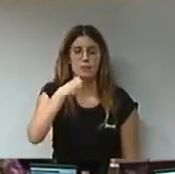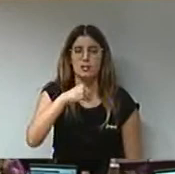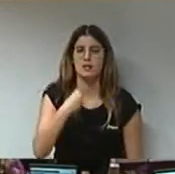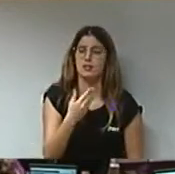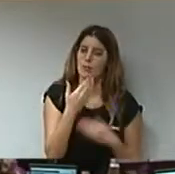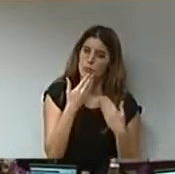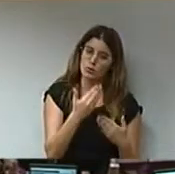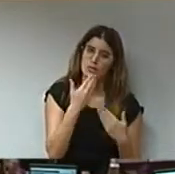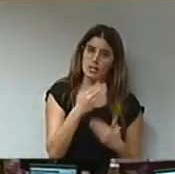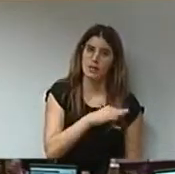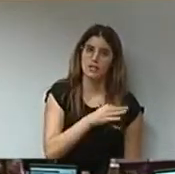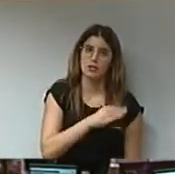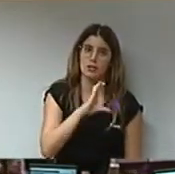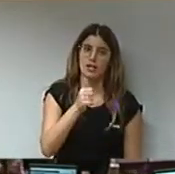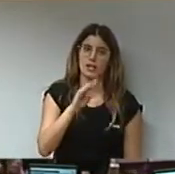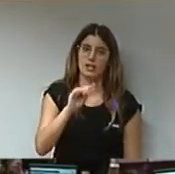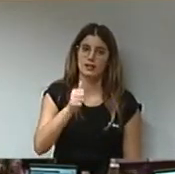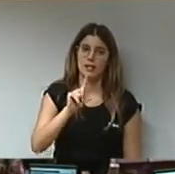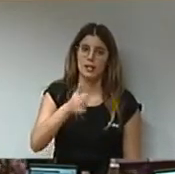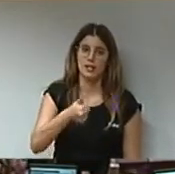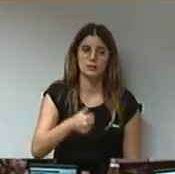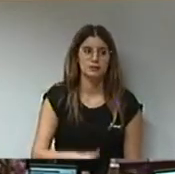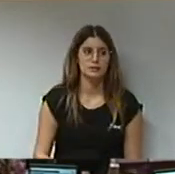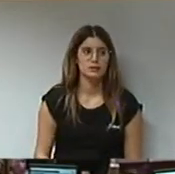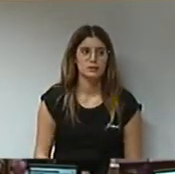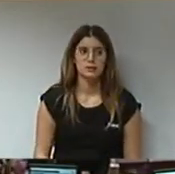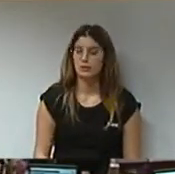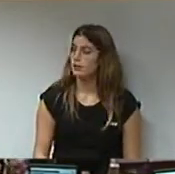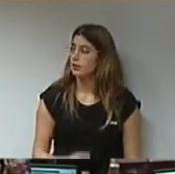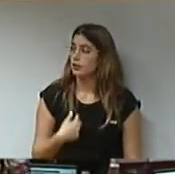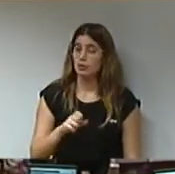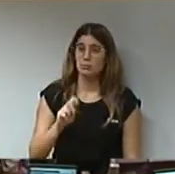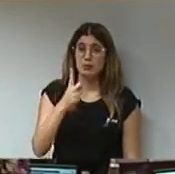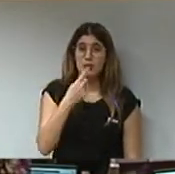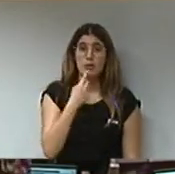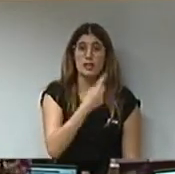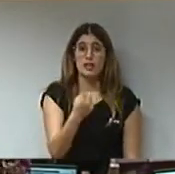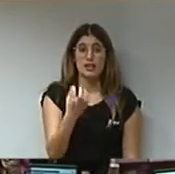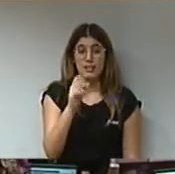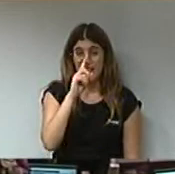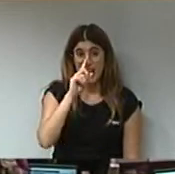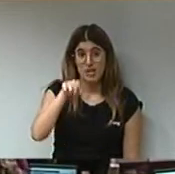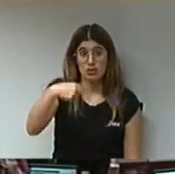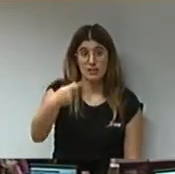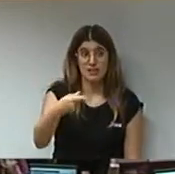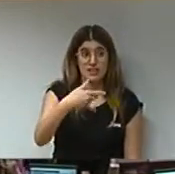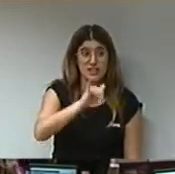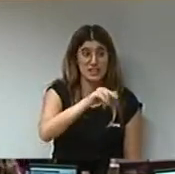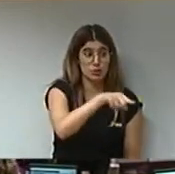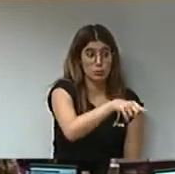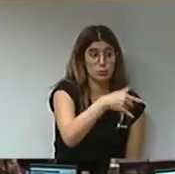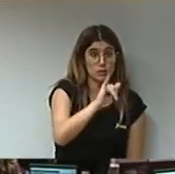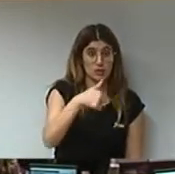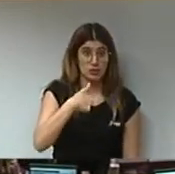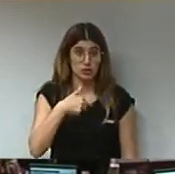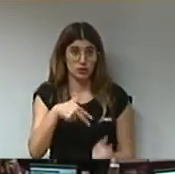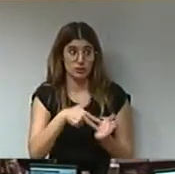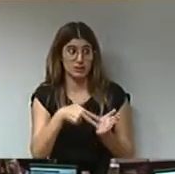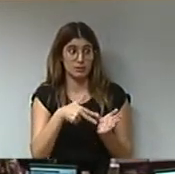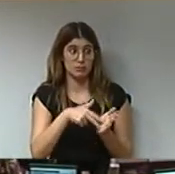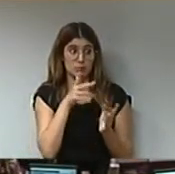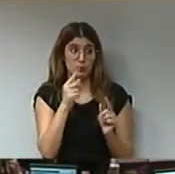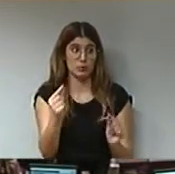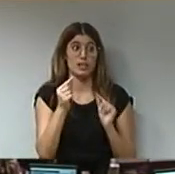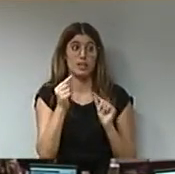gràcies, senyora Català. El primer que he de dir-li és que l'any que ve ni vostè i jo estarem així. Sap per què? Perquè no hi haurà debat de